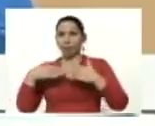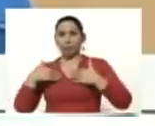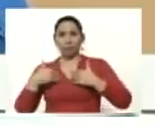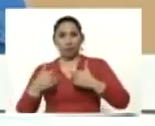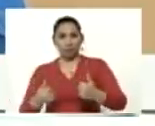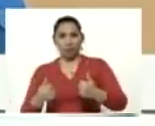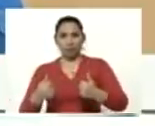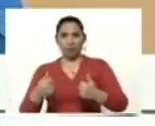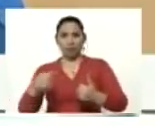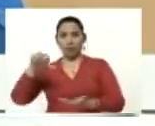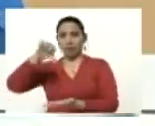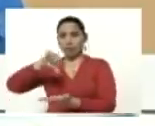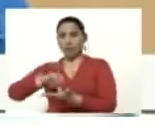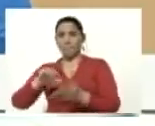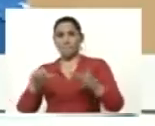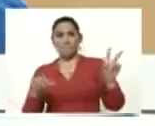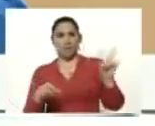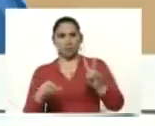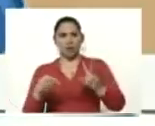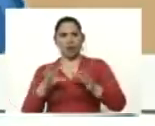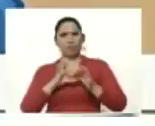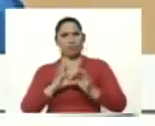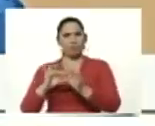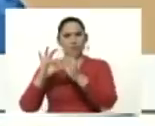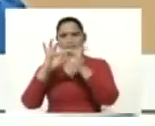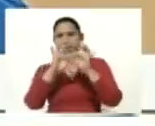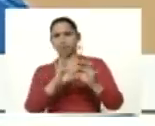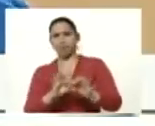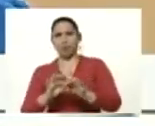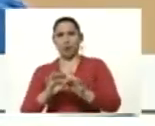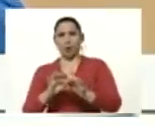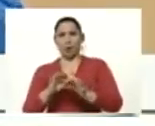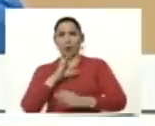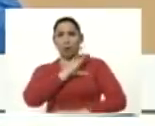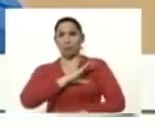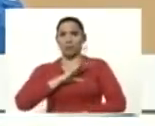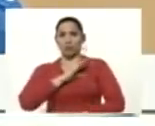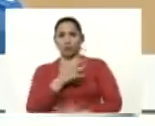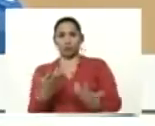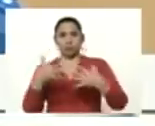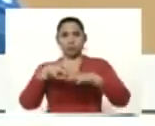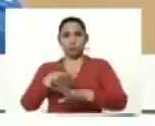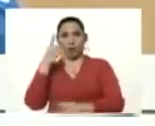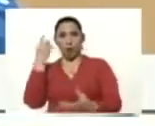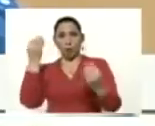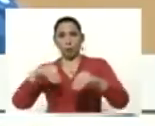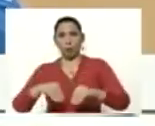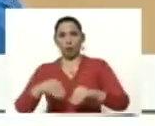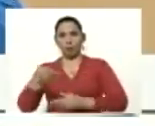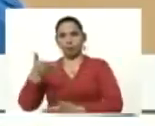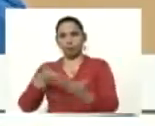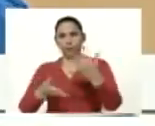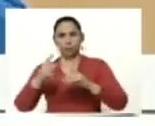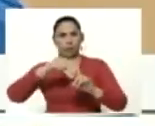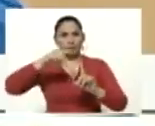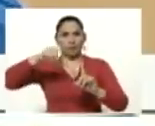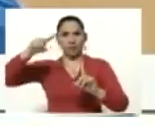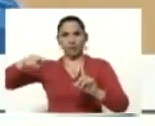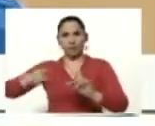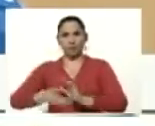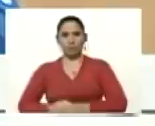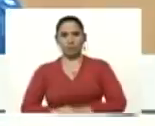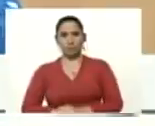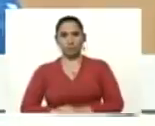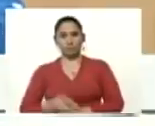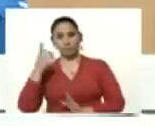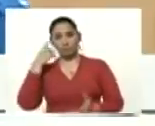Venezuela. Iremos a la comisión mixta de alto nivel a firmar documentos de acuerdos en la cooperación energética, en